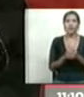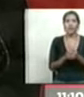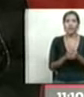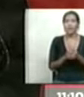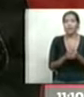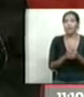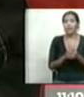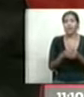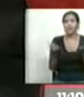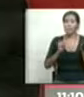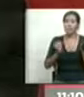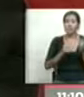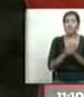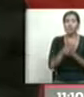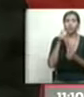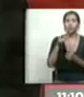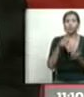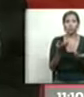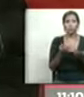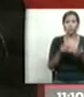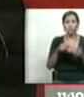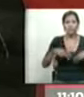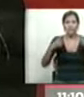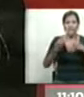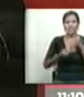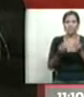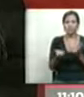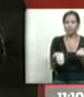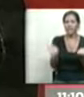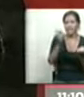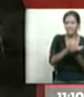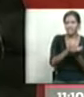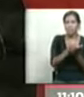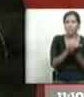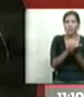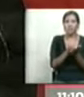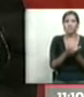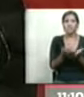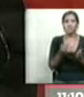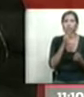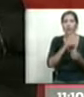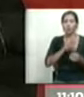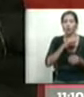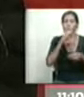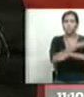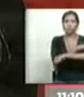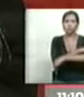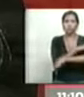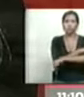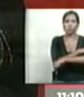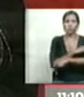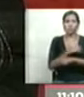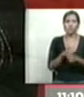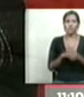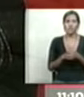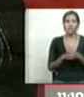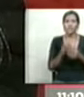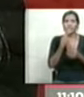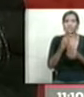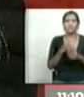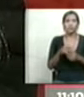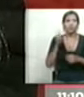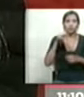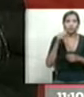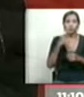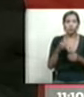vida, ajá, haciendo como unas cachapas o haciendo un simulacro? Y sale un señor de la oposición, el señor Federico Albert, y dice, yo nunca